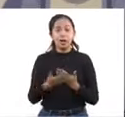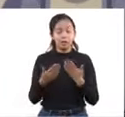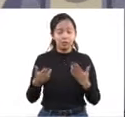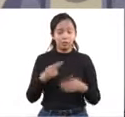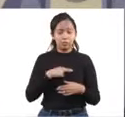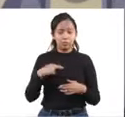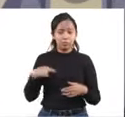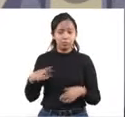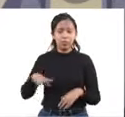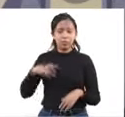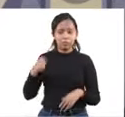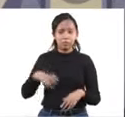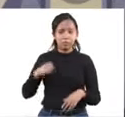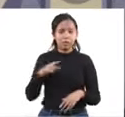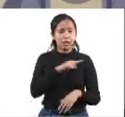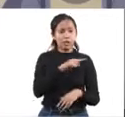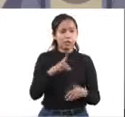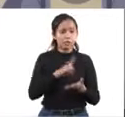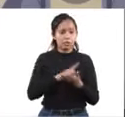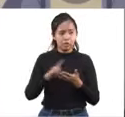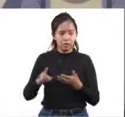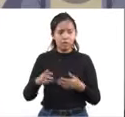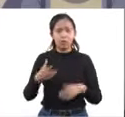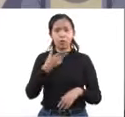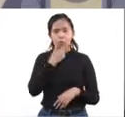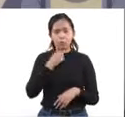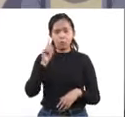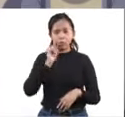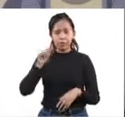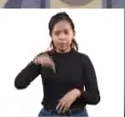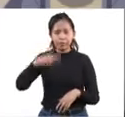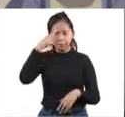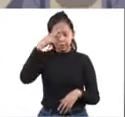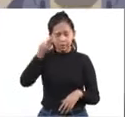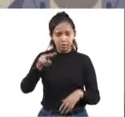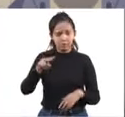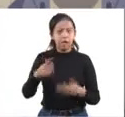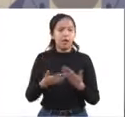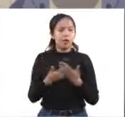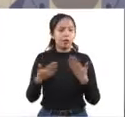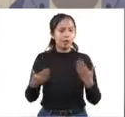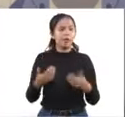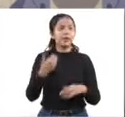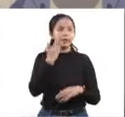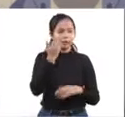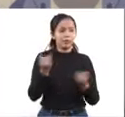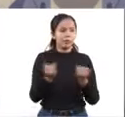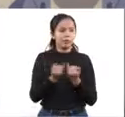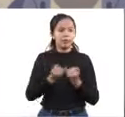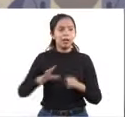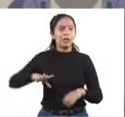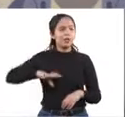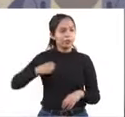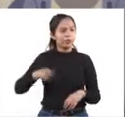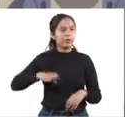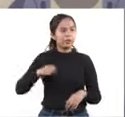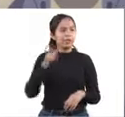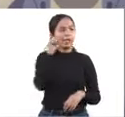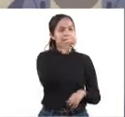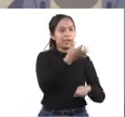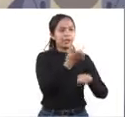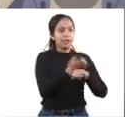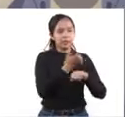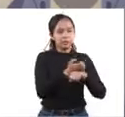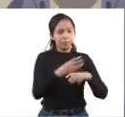las y los mexicanos en México, tenemos que luchar por los grandes derechos de las mexicanas y mexicanos que viven en